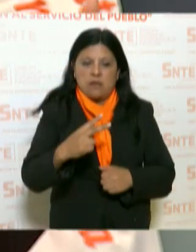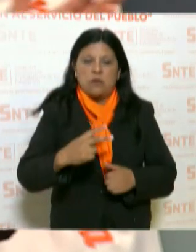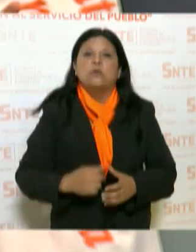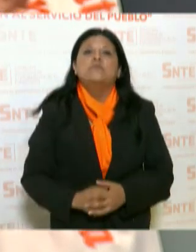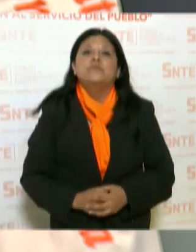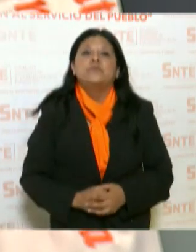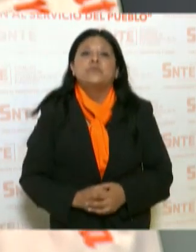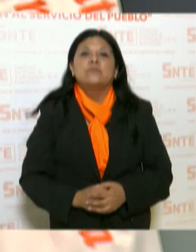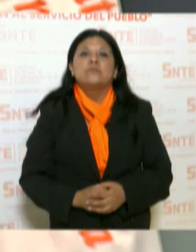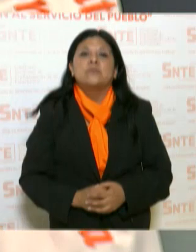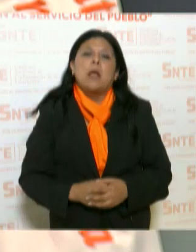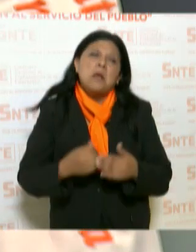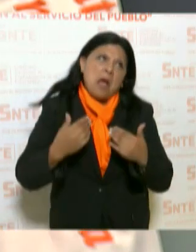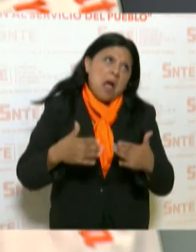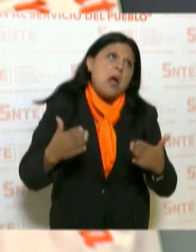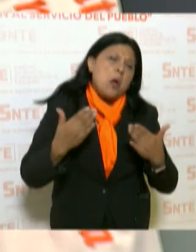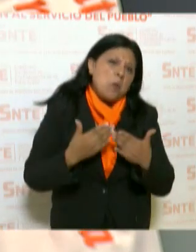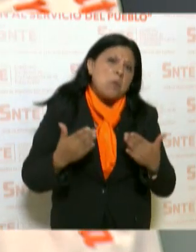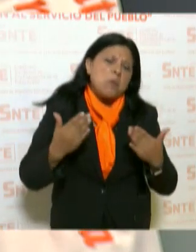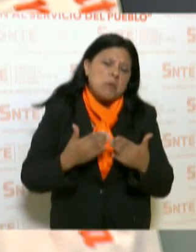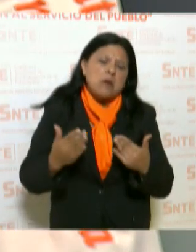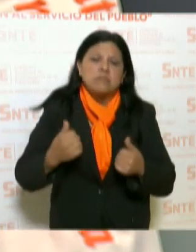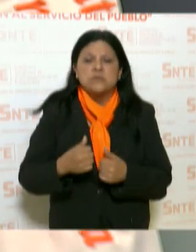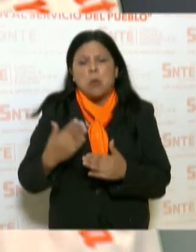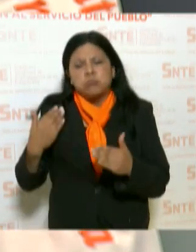Ya más reciente,